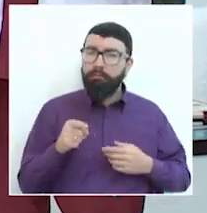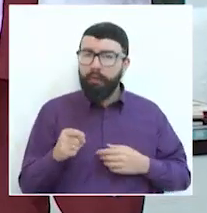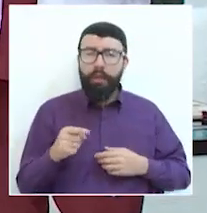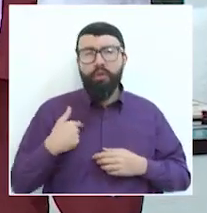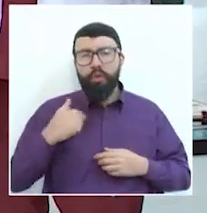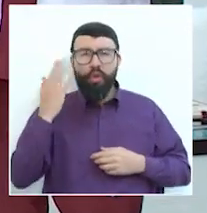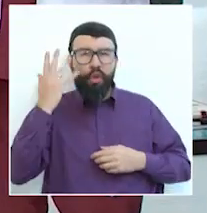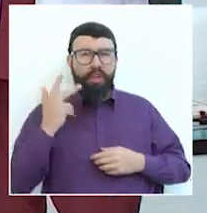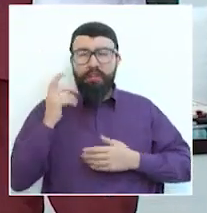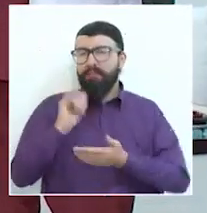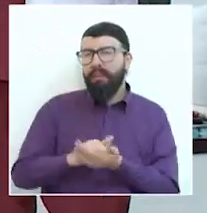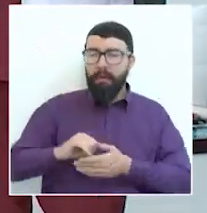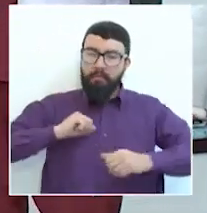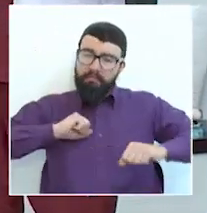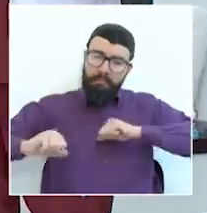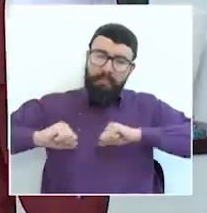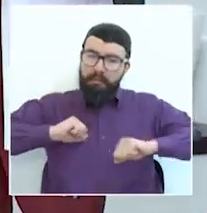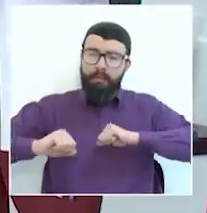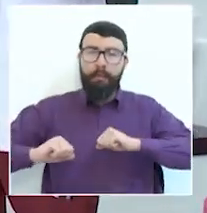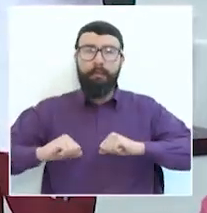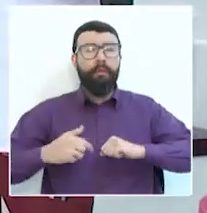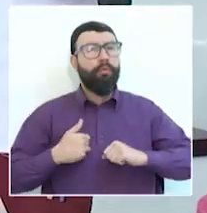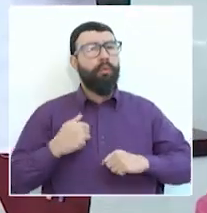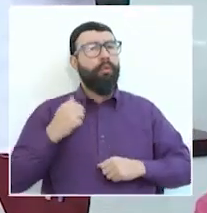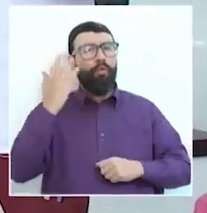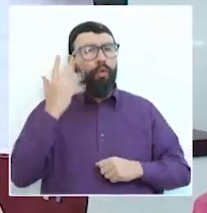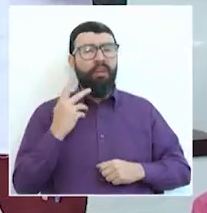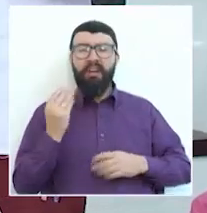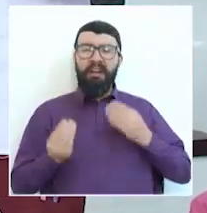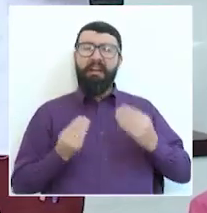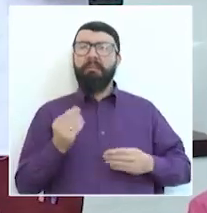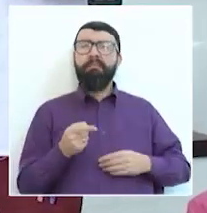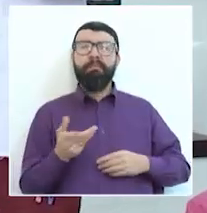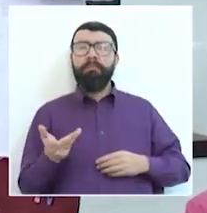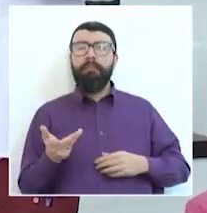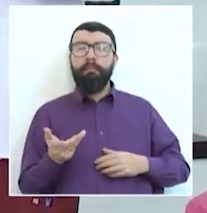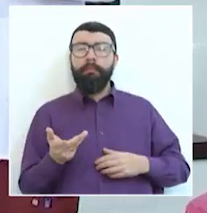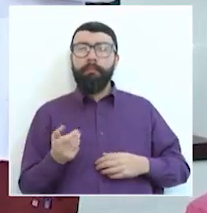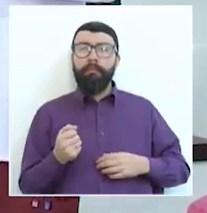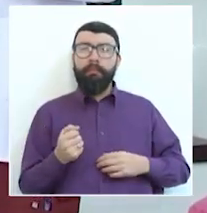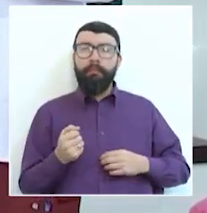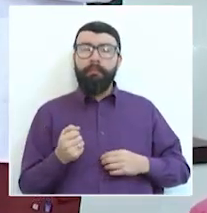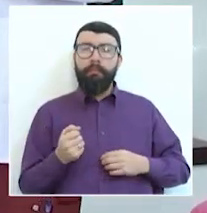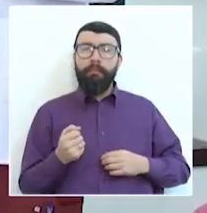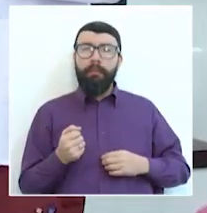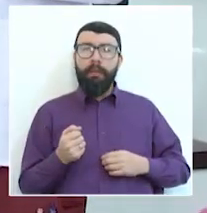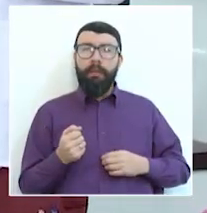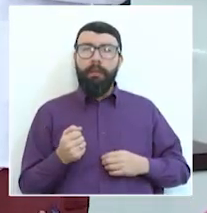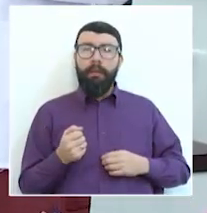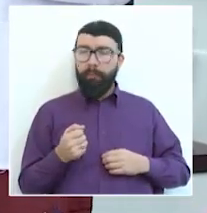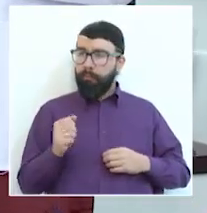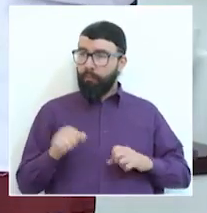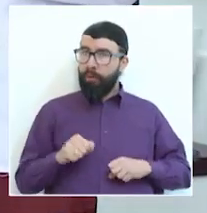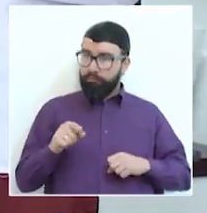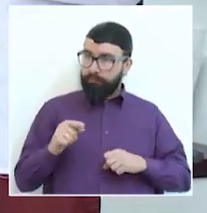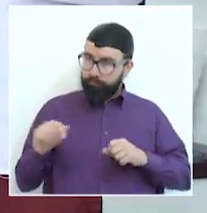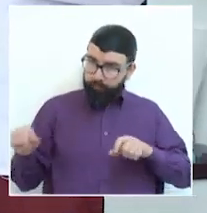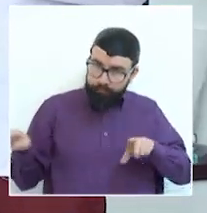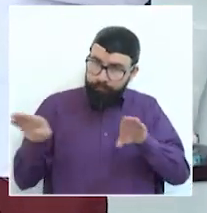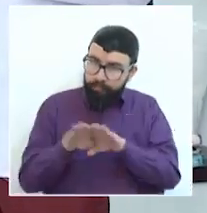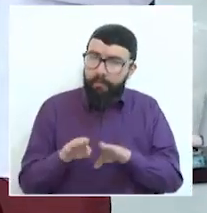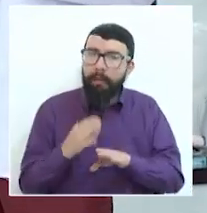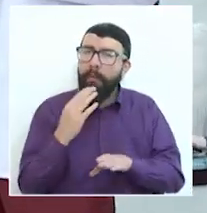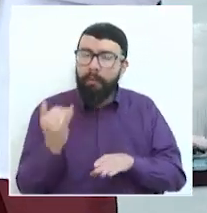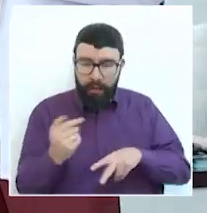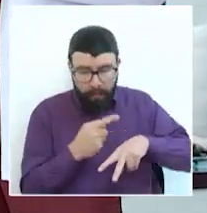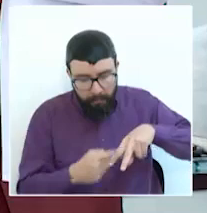todos los días. El movimiento que hacemos todos los días, que podemos aplicar contigo en la parte de las